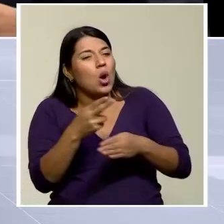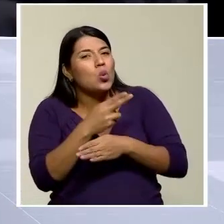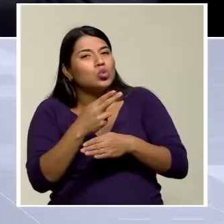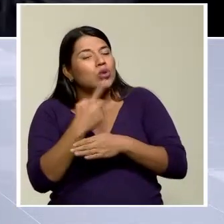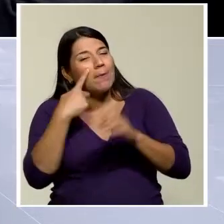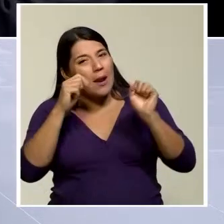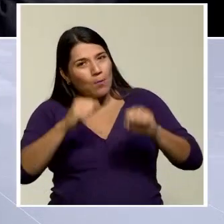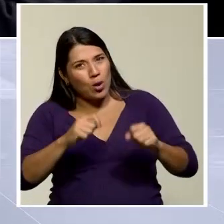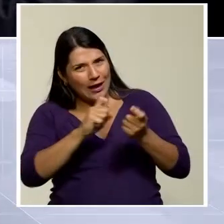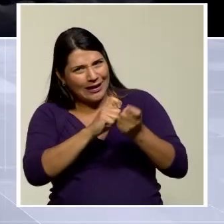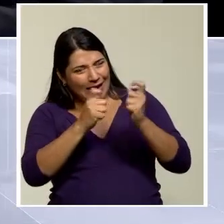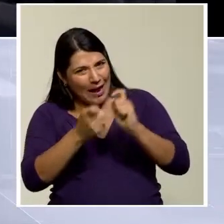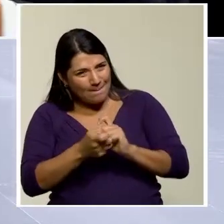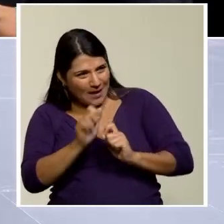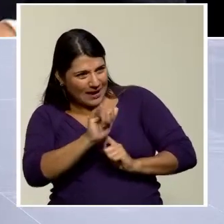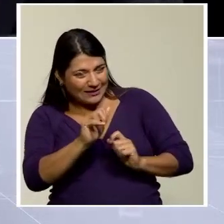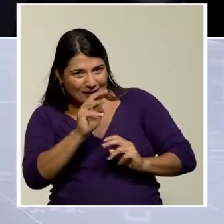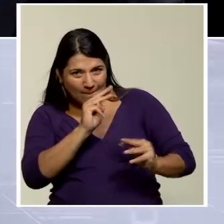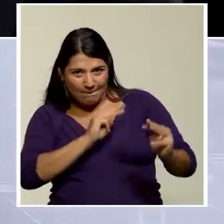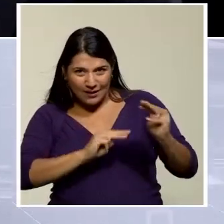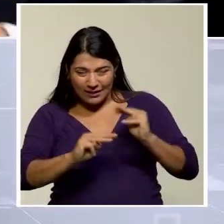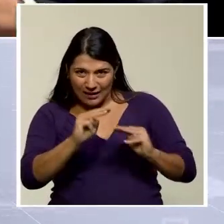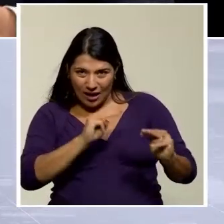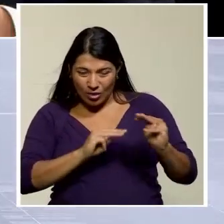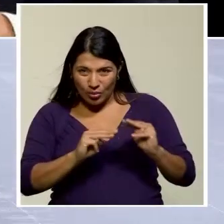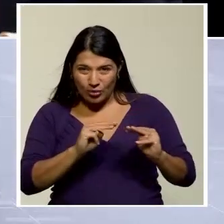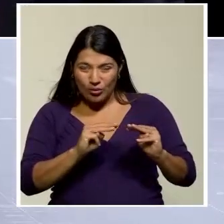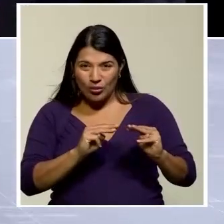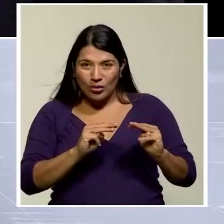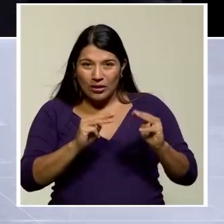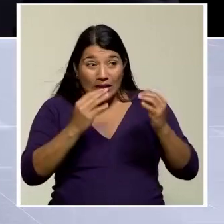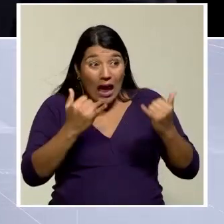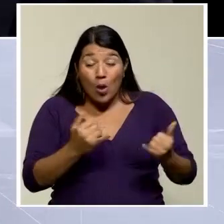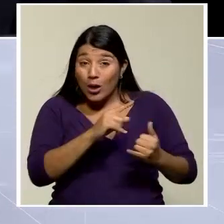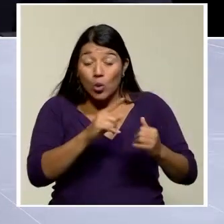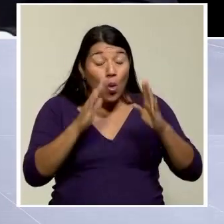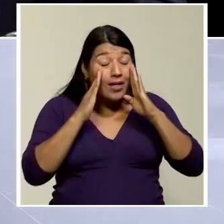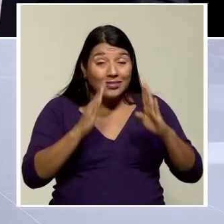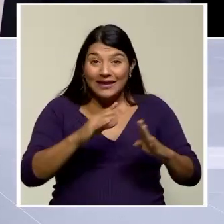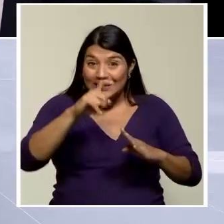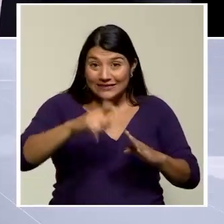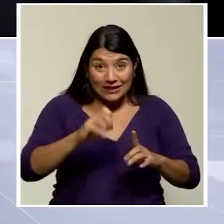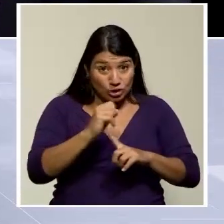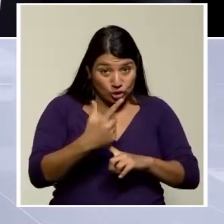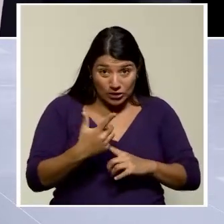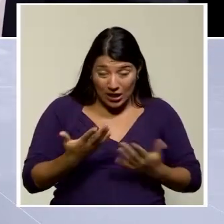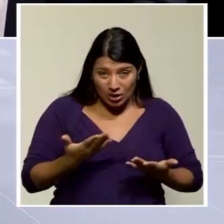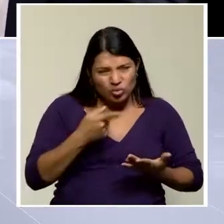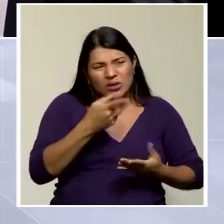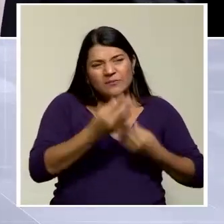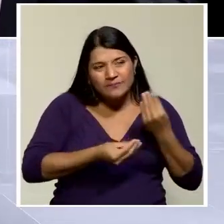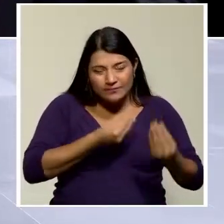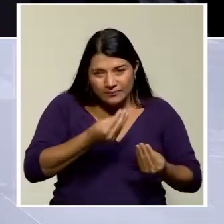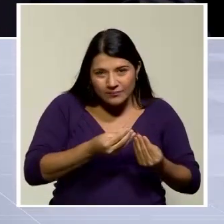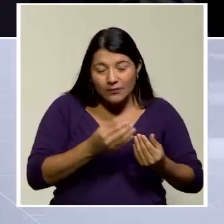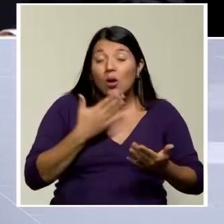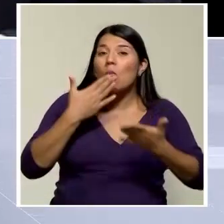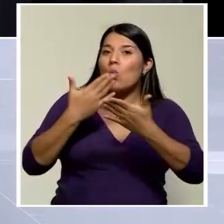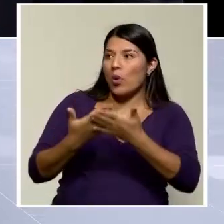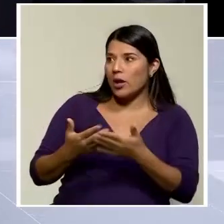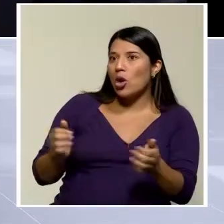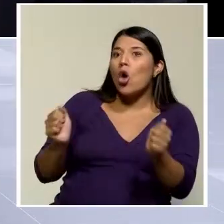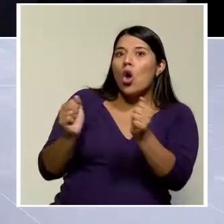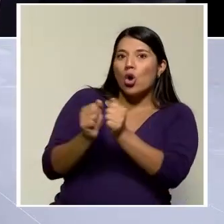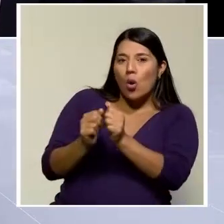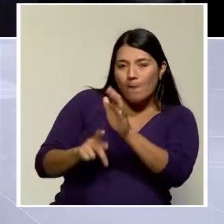ese mercado que hoy no está orientado a cubrir las necesidades sociales? Bueno, precisamente con incentivos, con